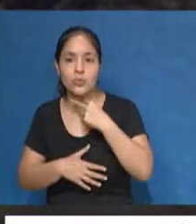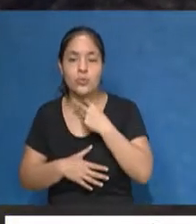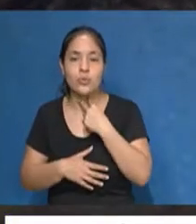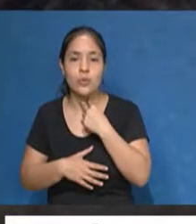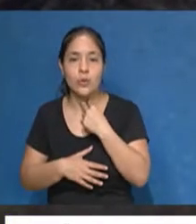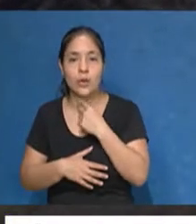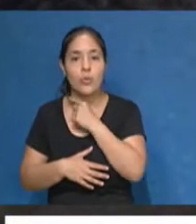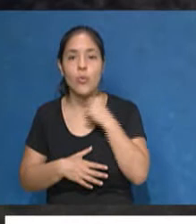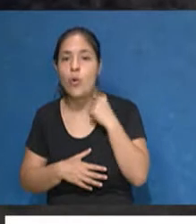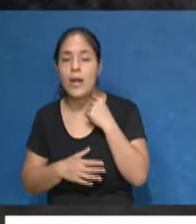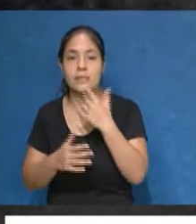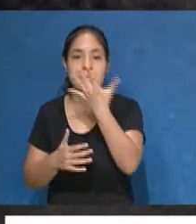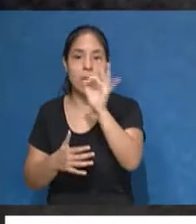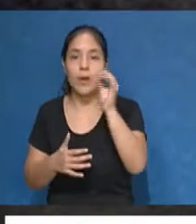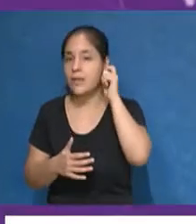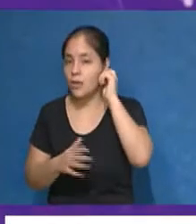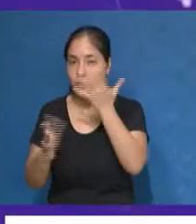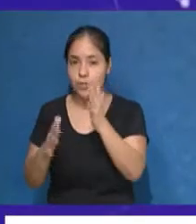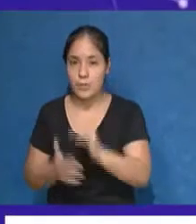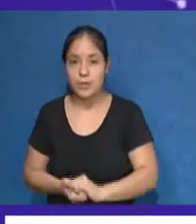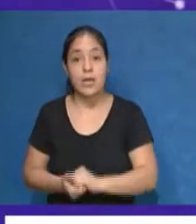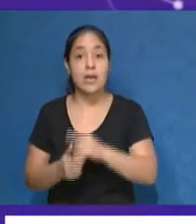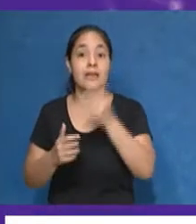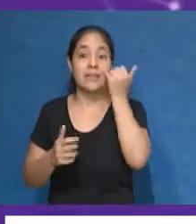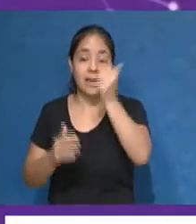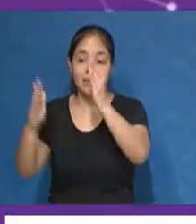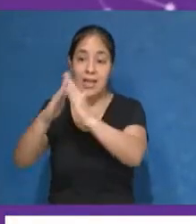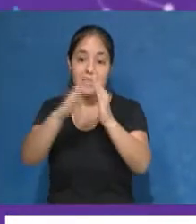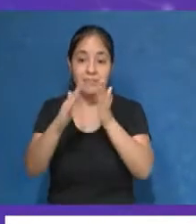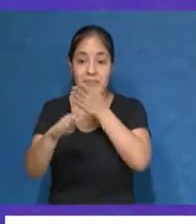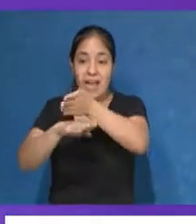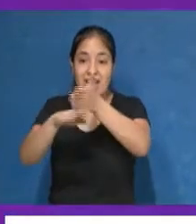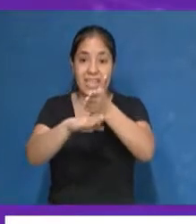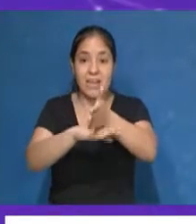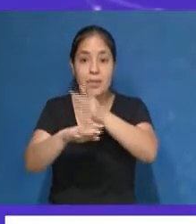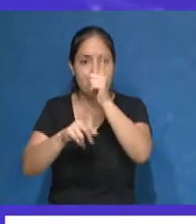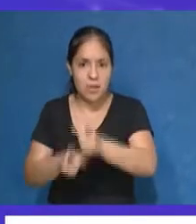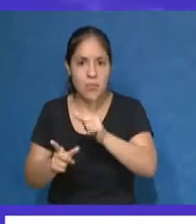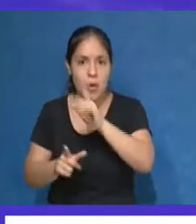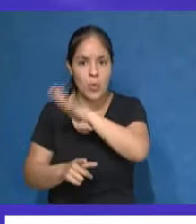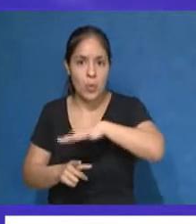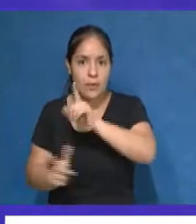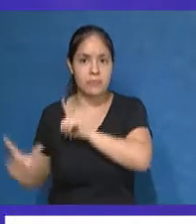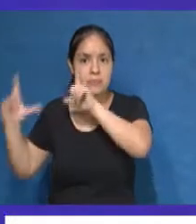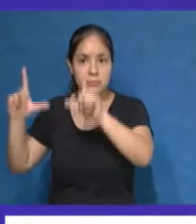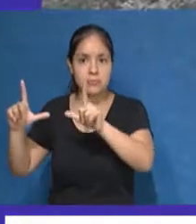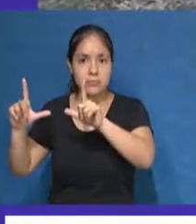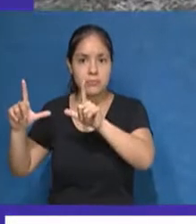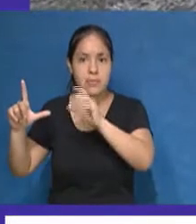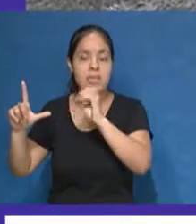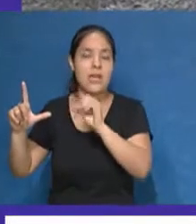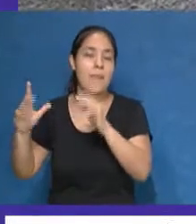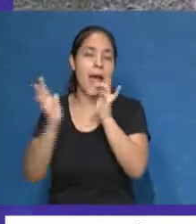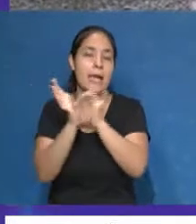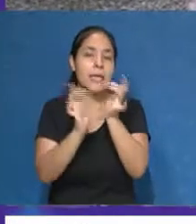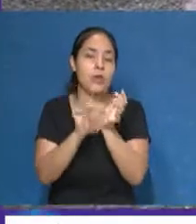detenidos en las últimas horas. Se han realizado una serie de allanamientos operativos allí en este lugar que vemos, que es el Monasterio de Cristo